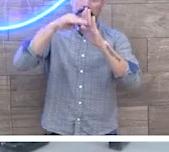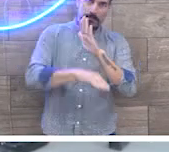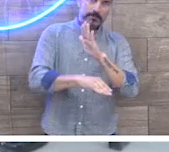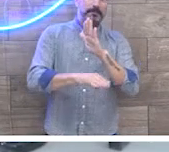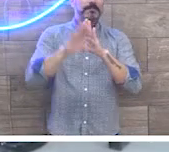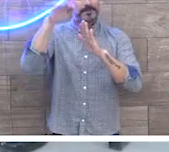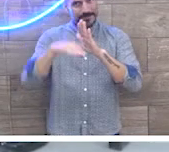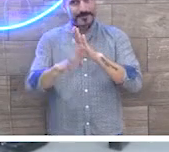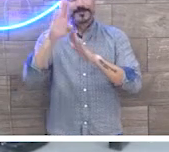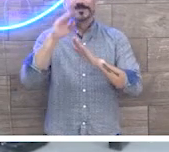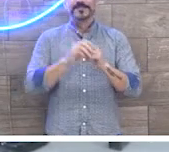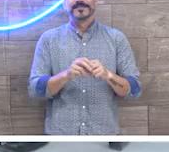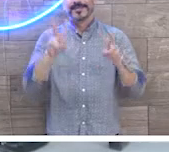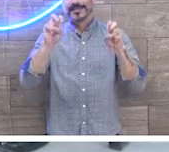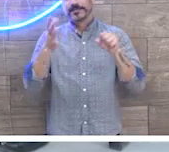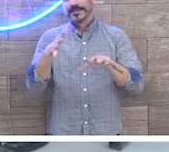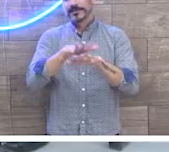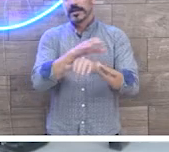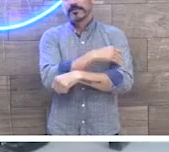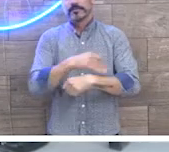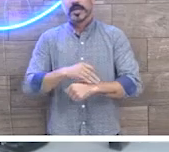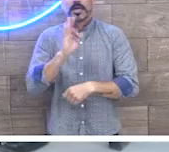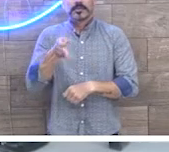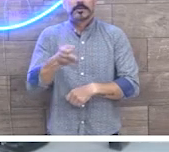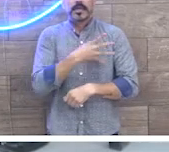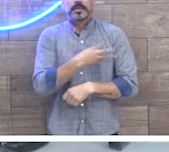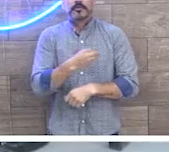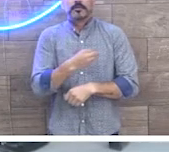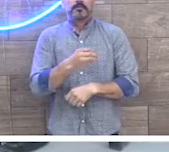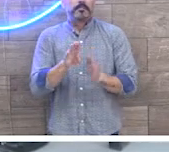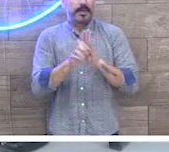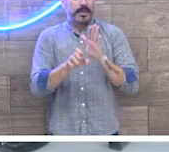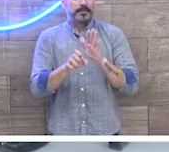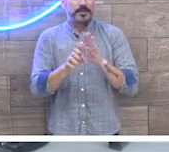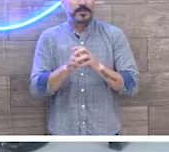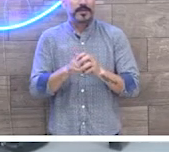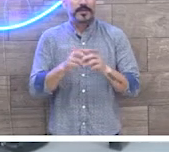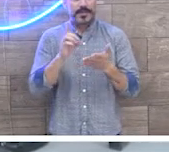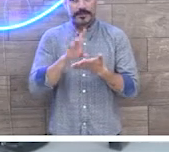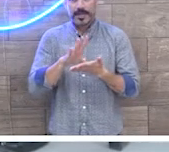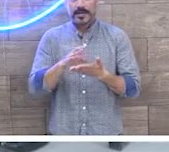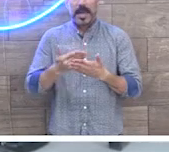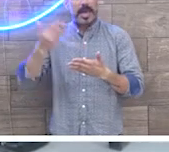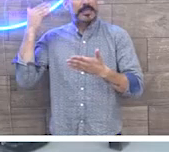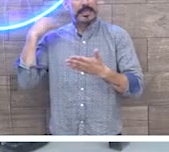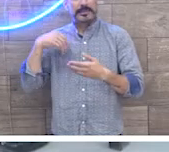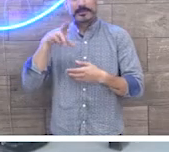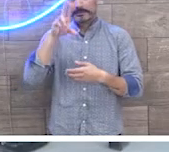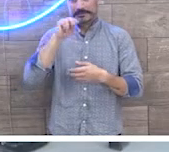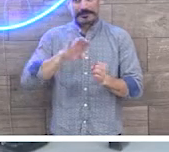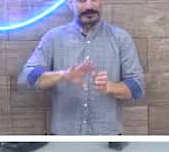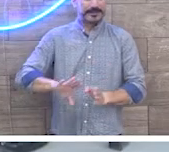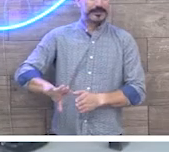tema de inclusión en la familia, de que los acepte la familia, creo que hemos avanzado ya bastante. Antes pues simplemente se